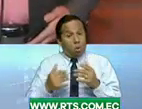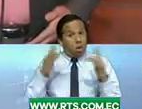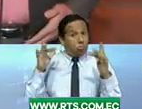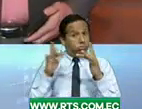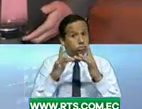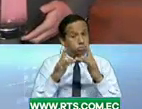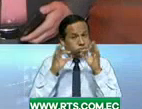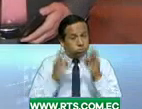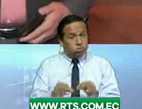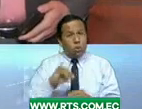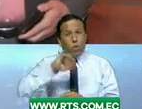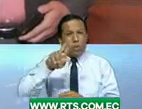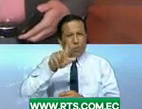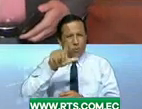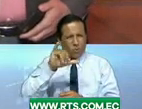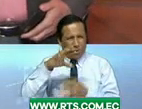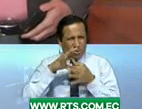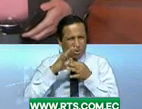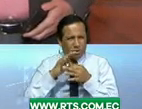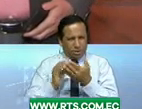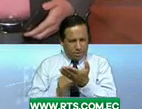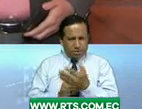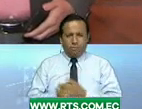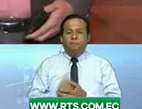Saona. Julio César, adelante.